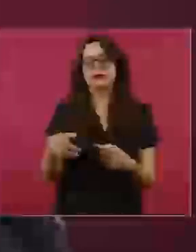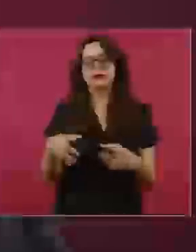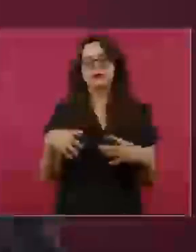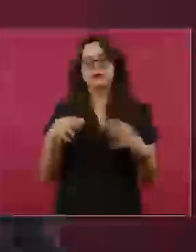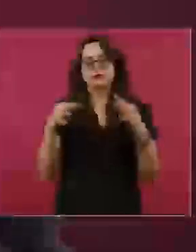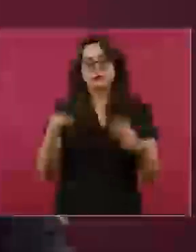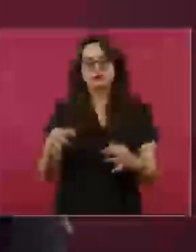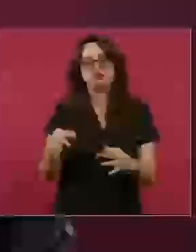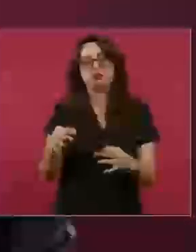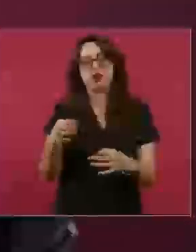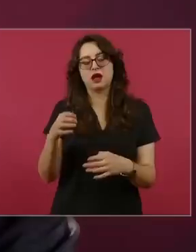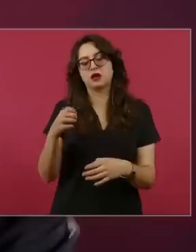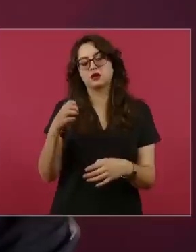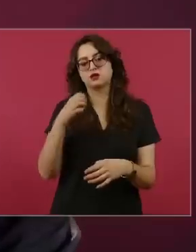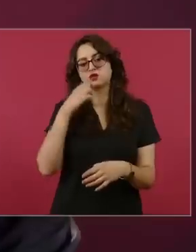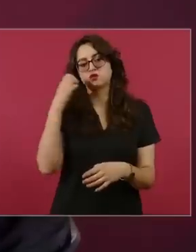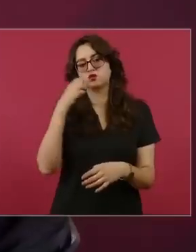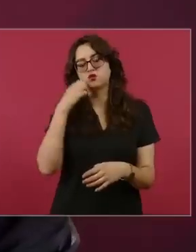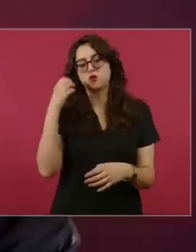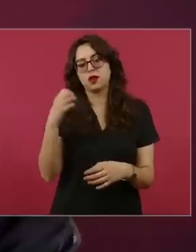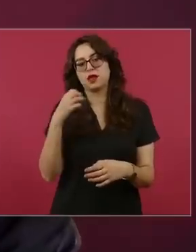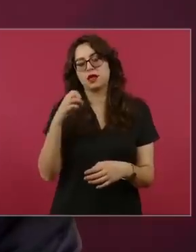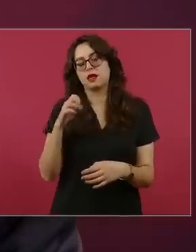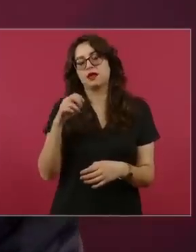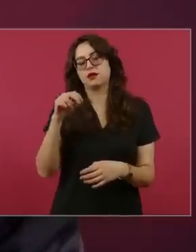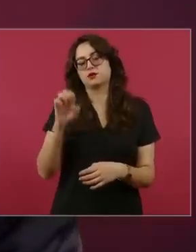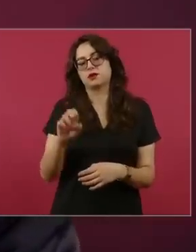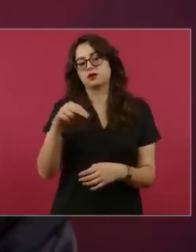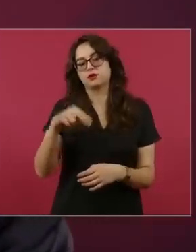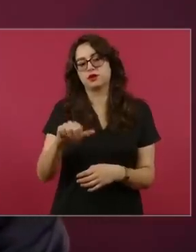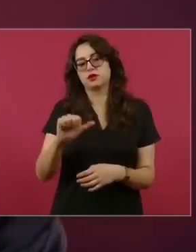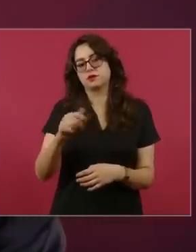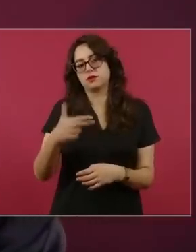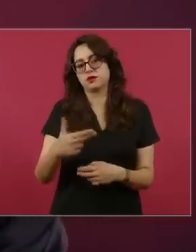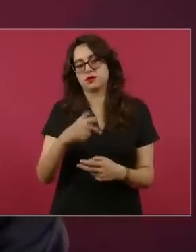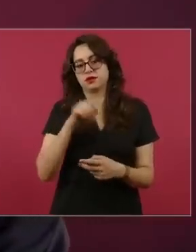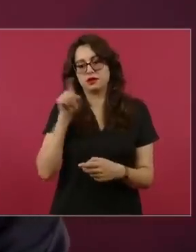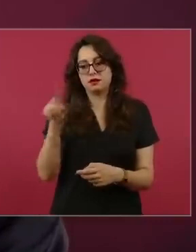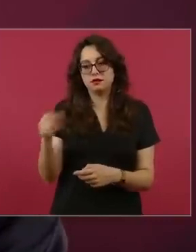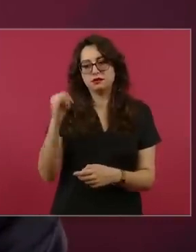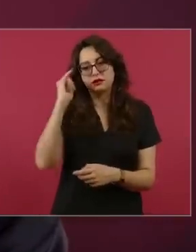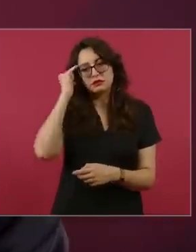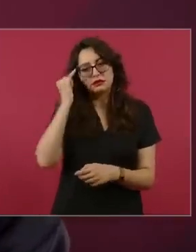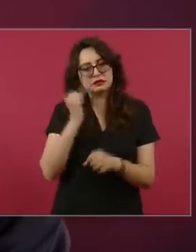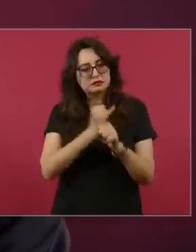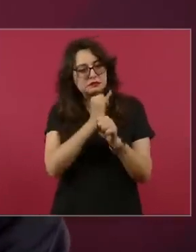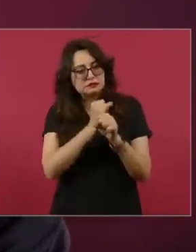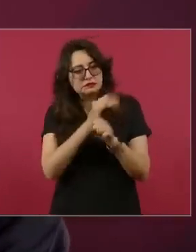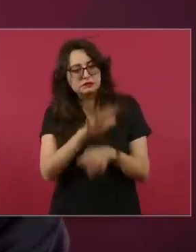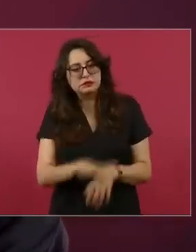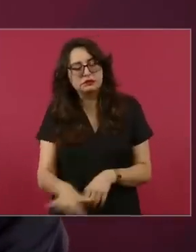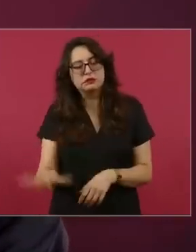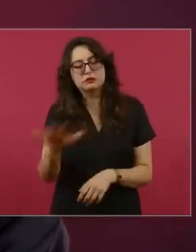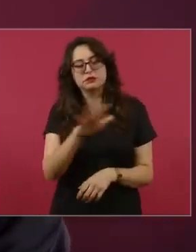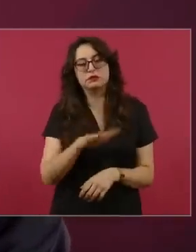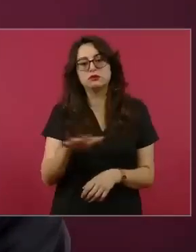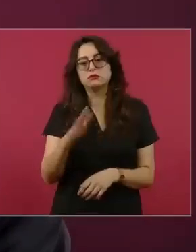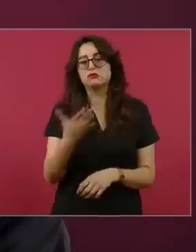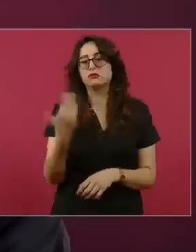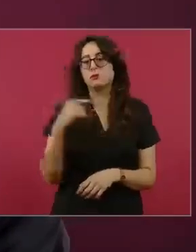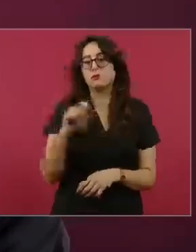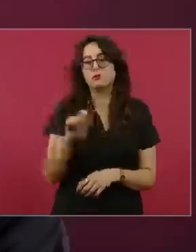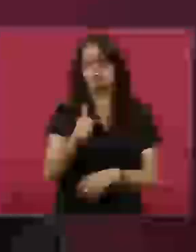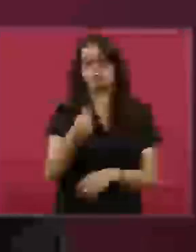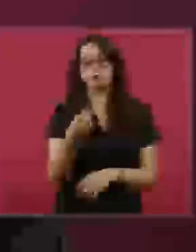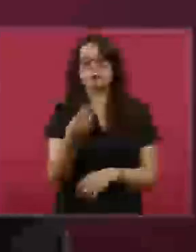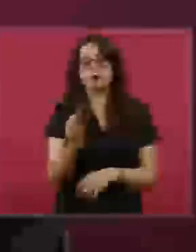Historia, gran estudiosa de las comunidades wixárikas de la Sierra Huichola. Se fue el 26 de